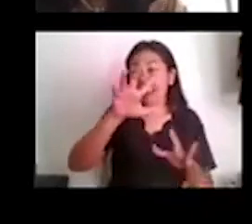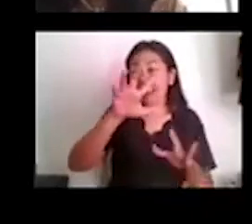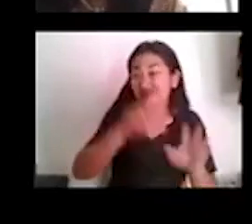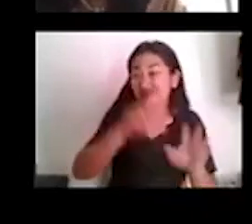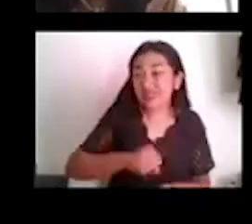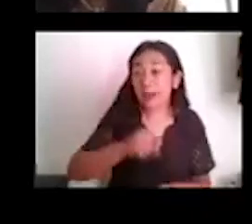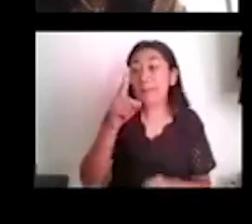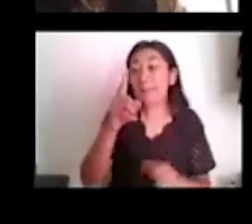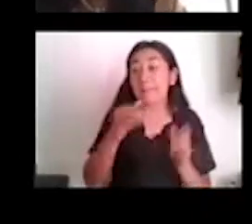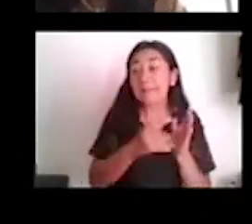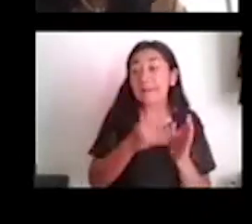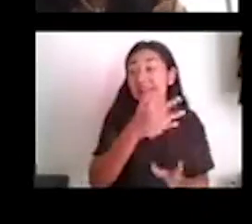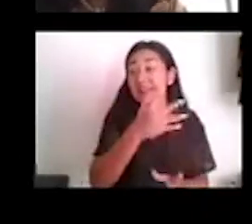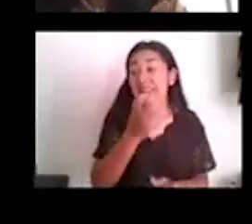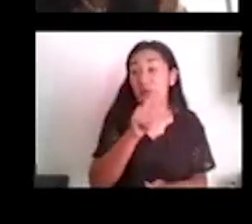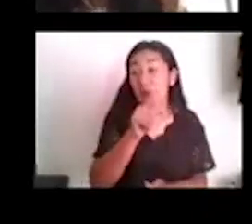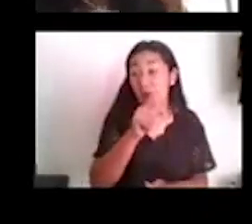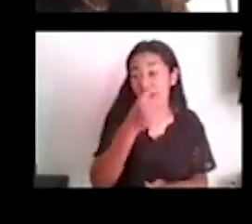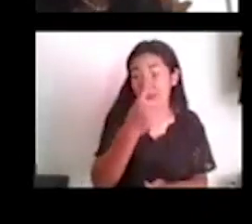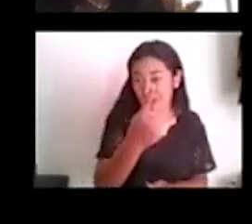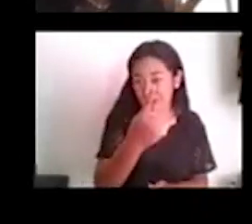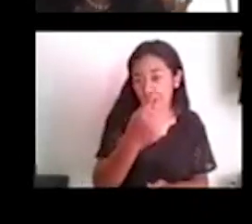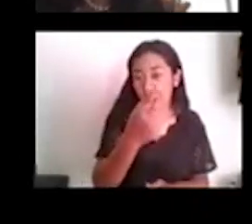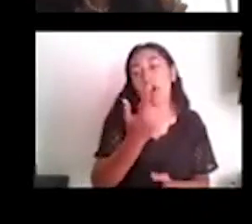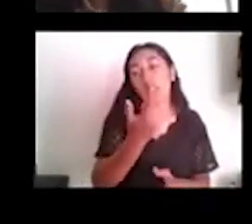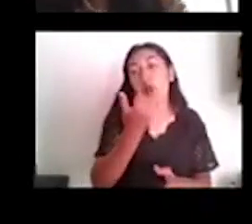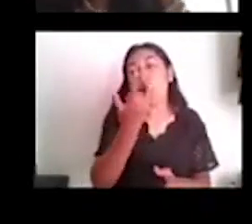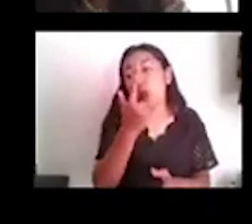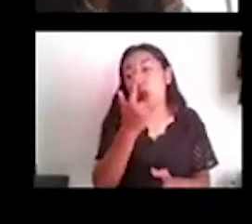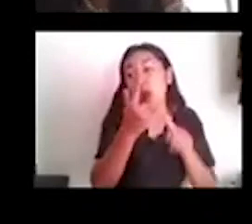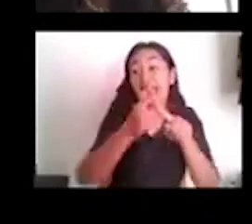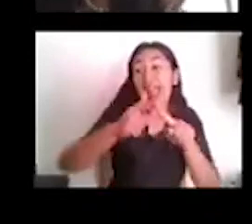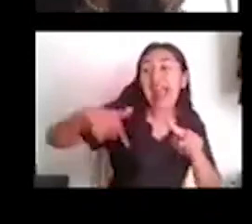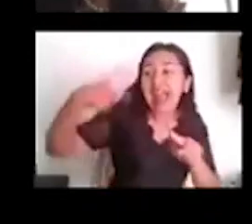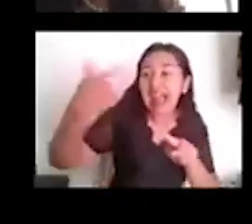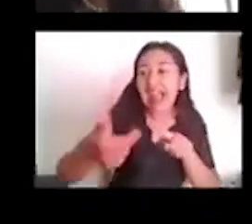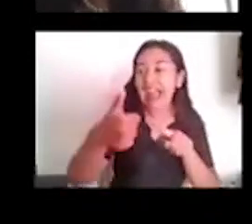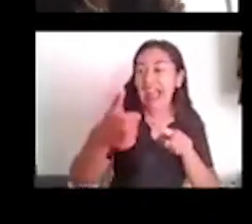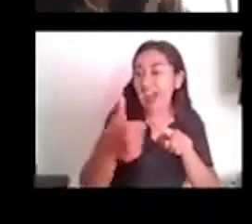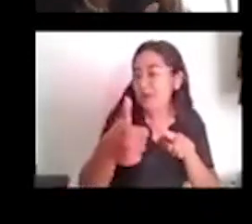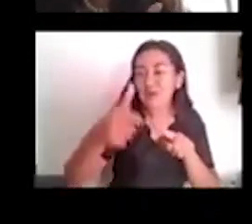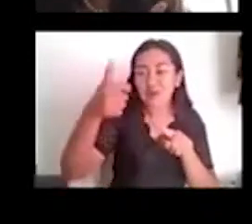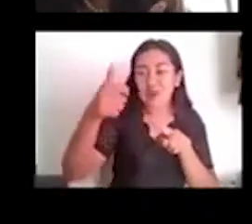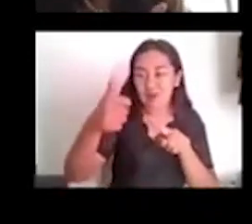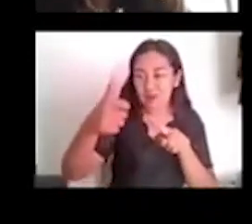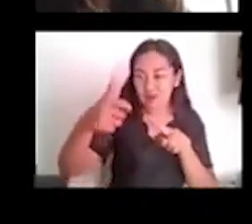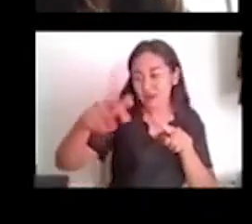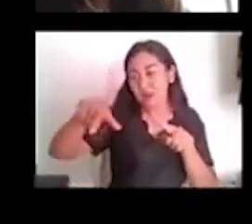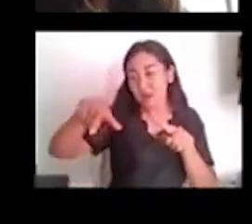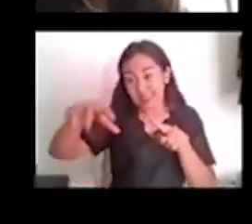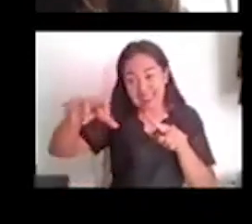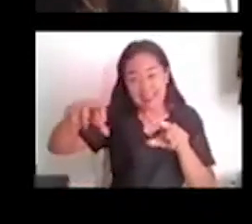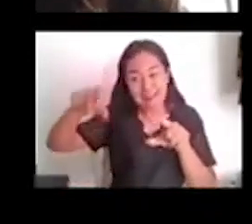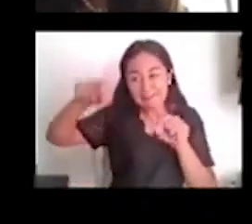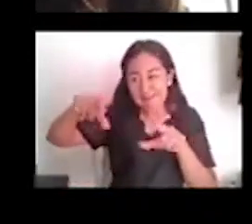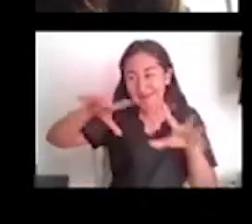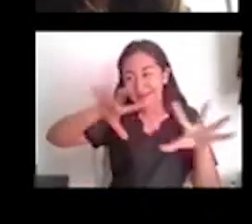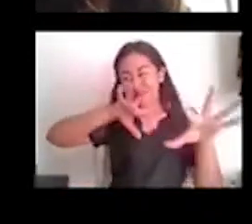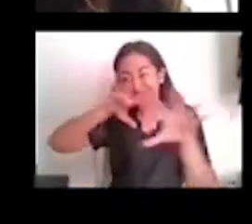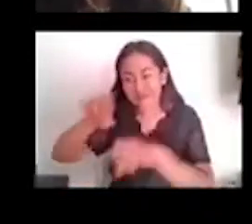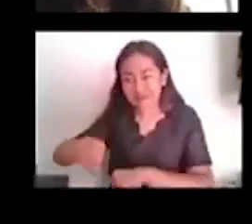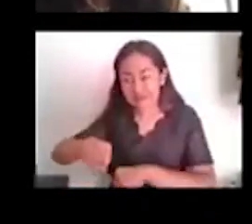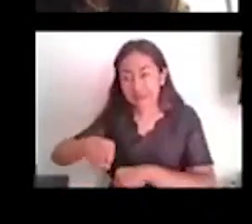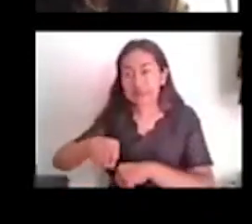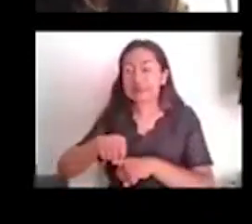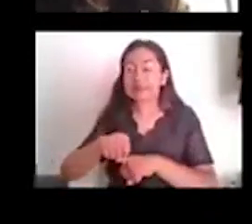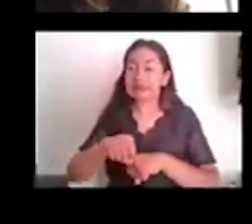1521 y Tlatelolco cae en agosto. Entonces, ese último mes que se refugió la élite tenochca